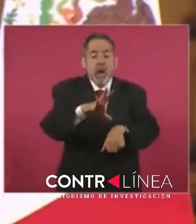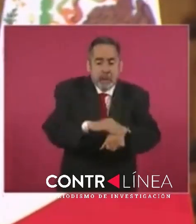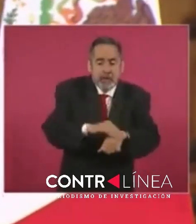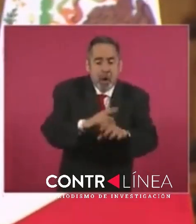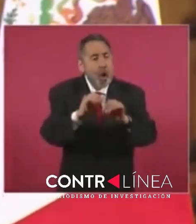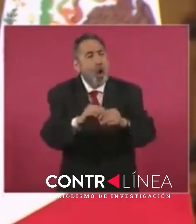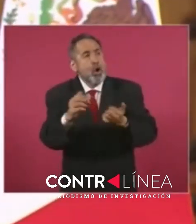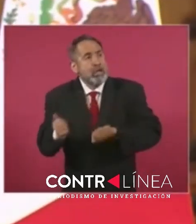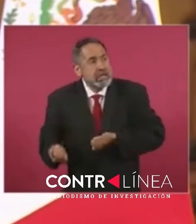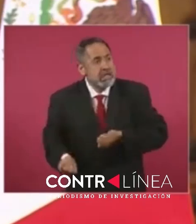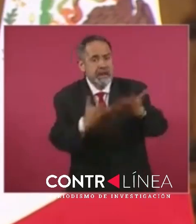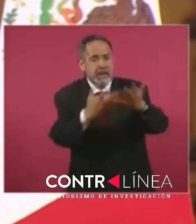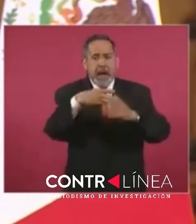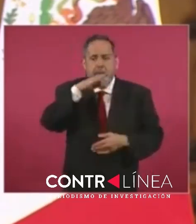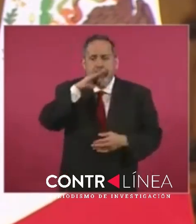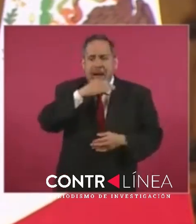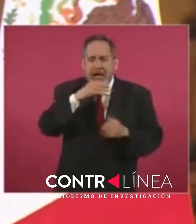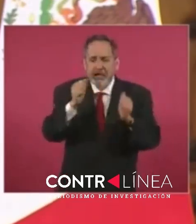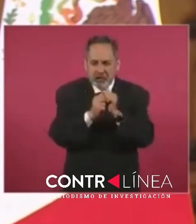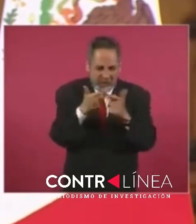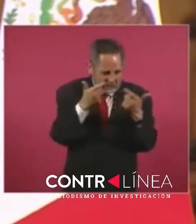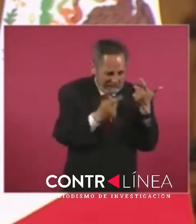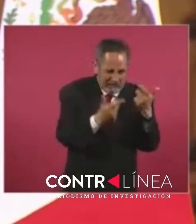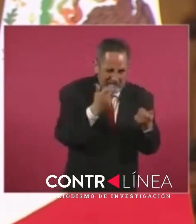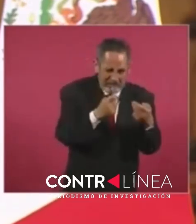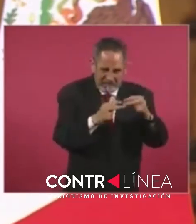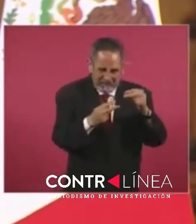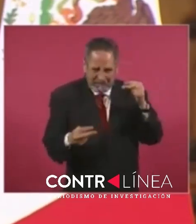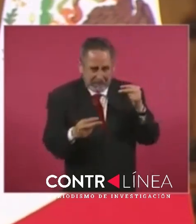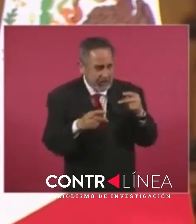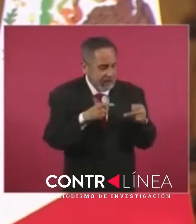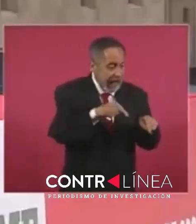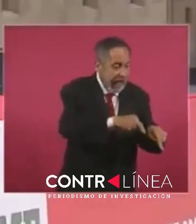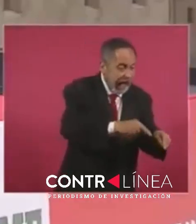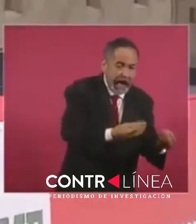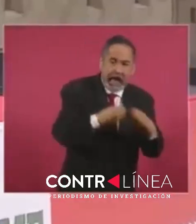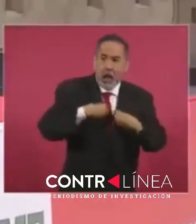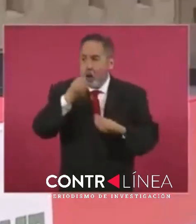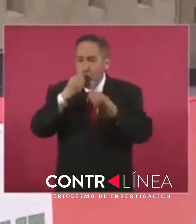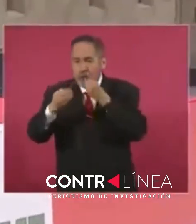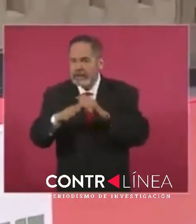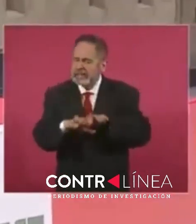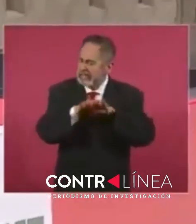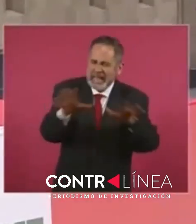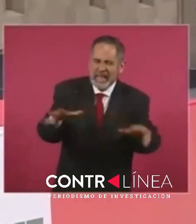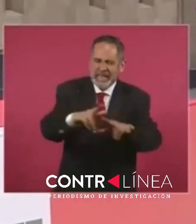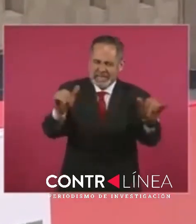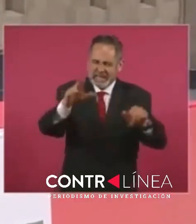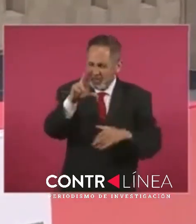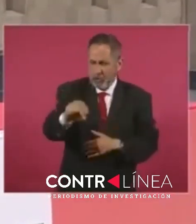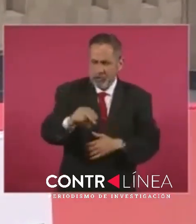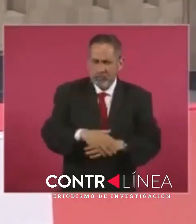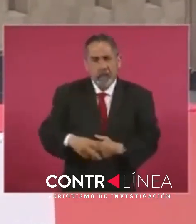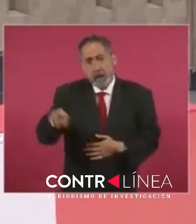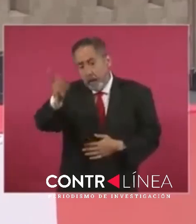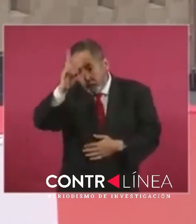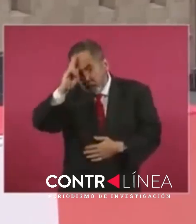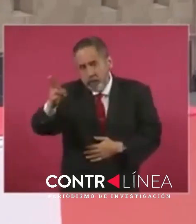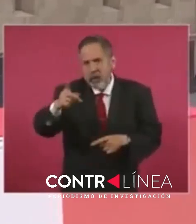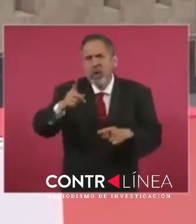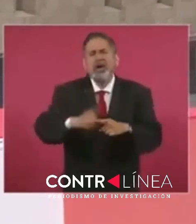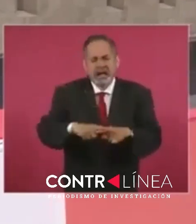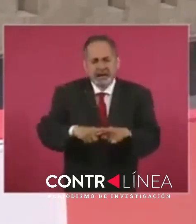la importación de maíz transgénico para consumo humano. Se prohibió